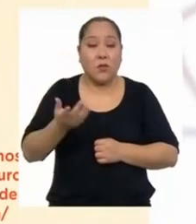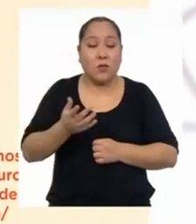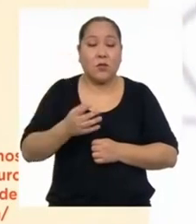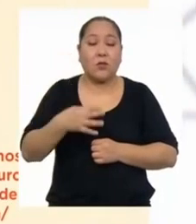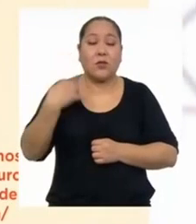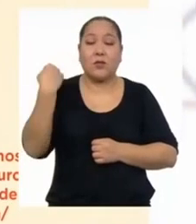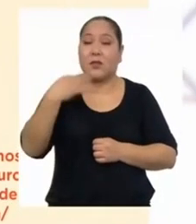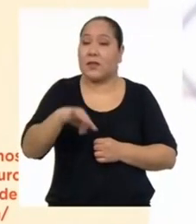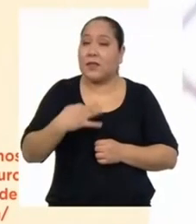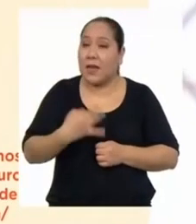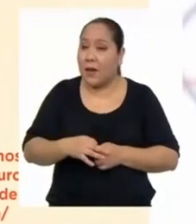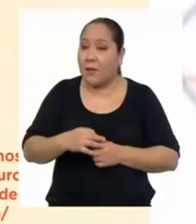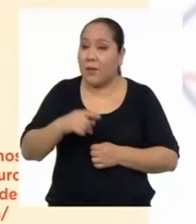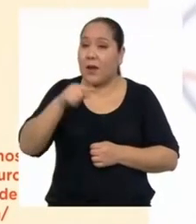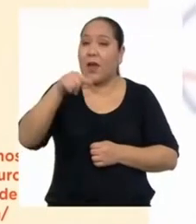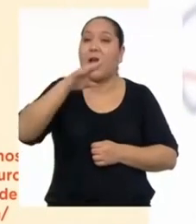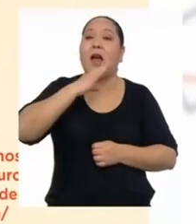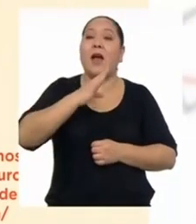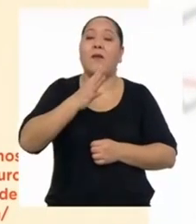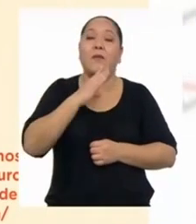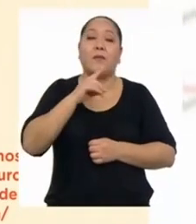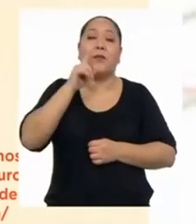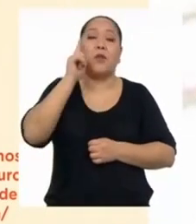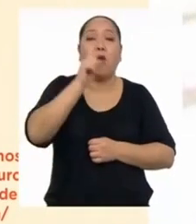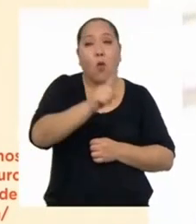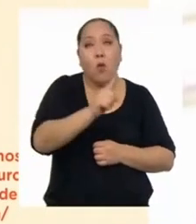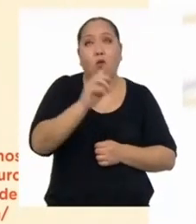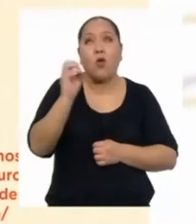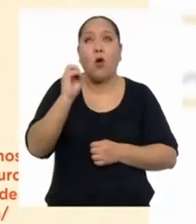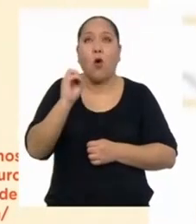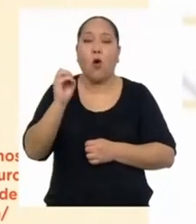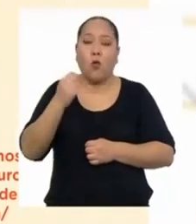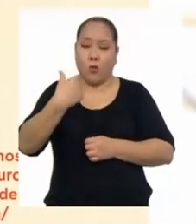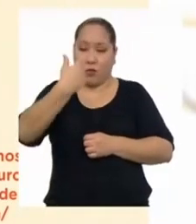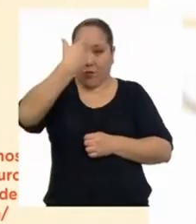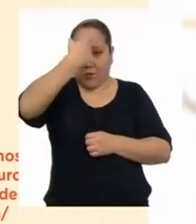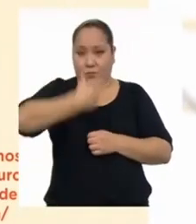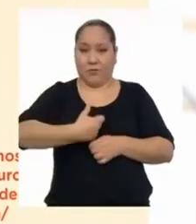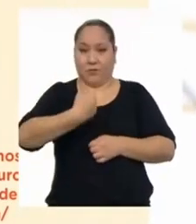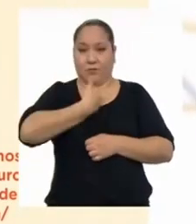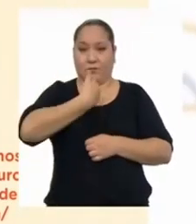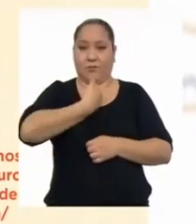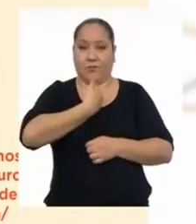estamos hablando de una o uno mismo.